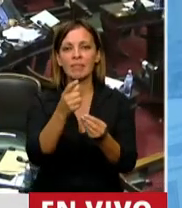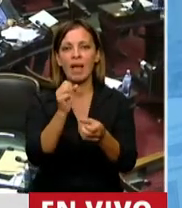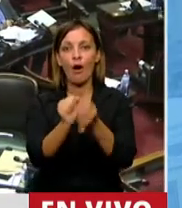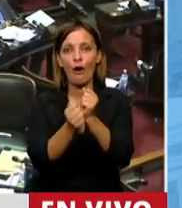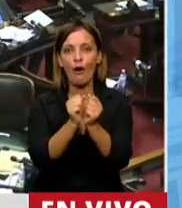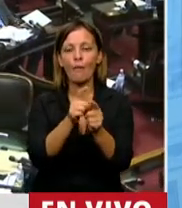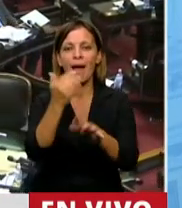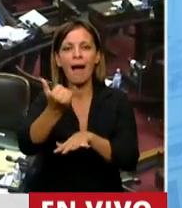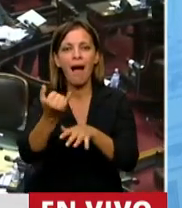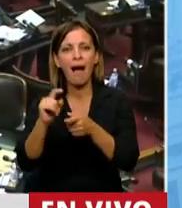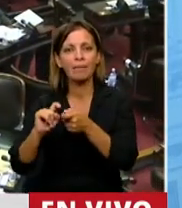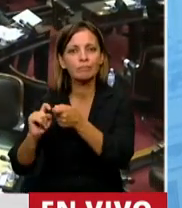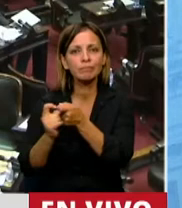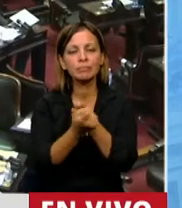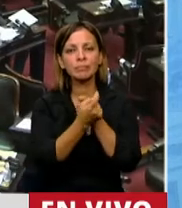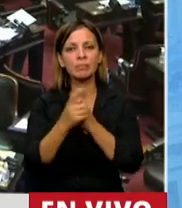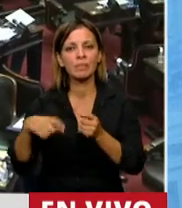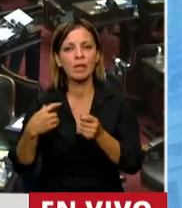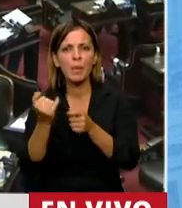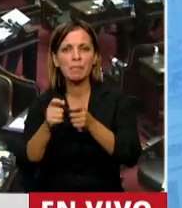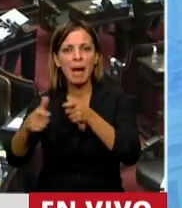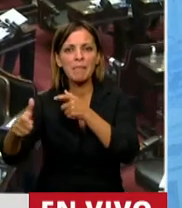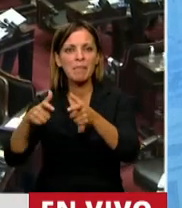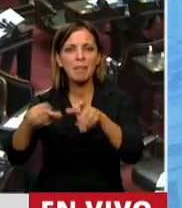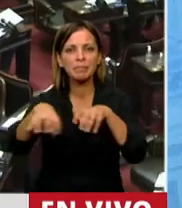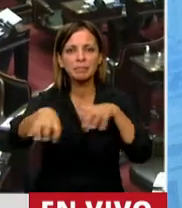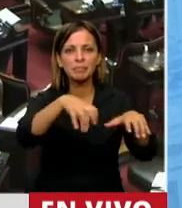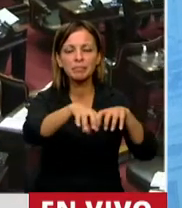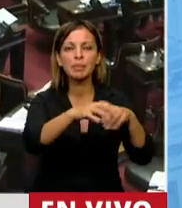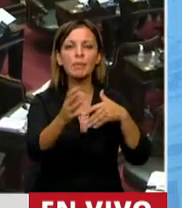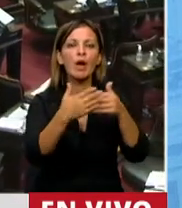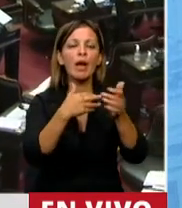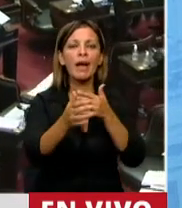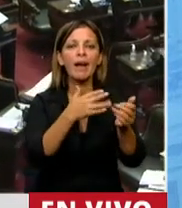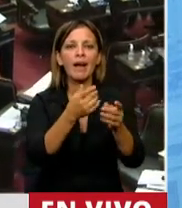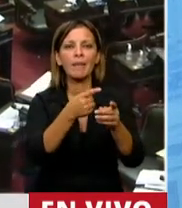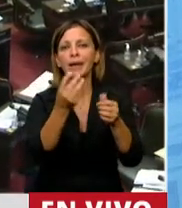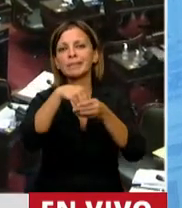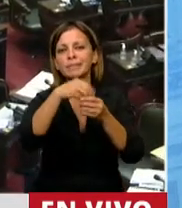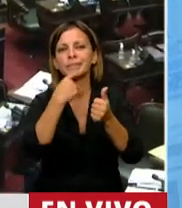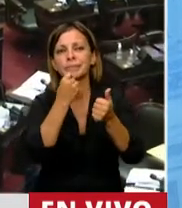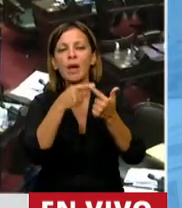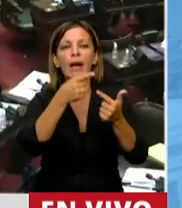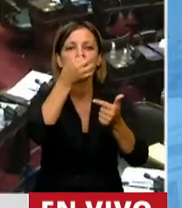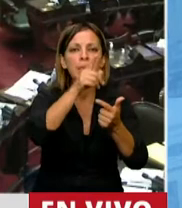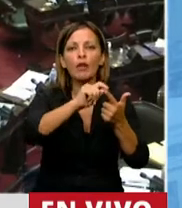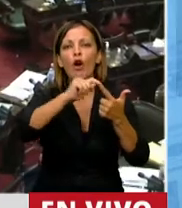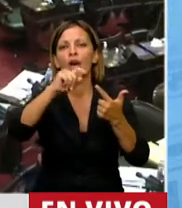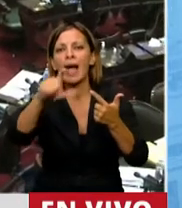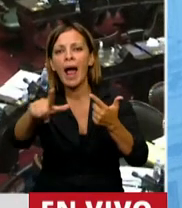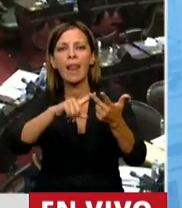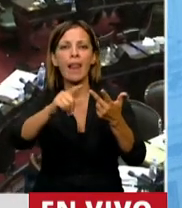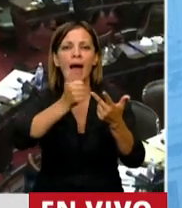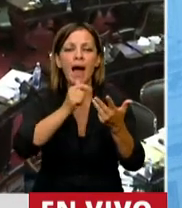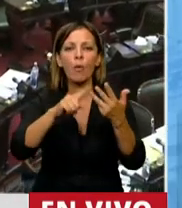gremios alineados que aumenta muchísimo más. Toda obra necesita no solamente el cemento, la cal, el agua y